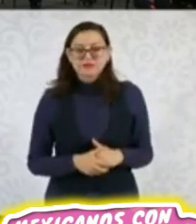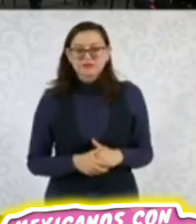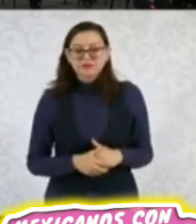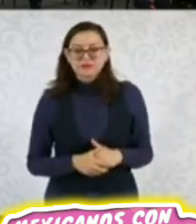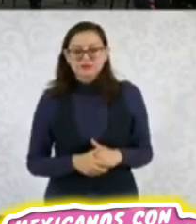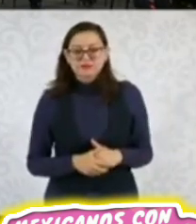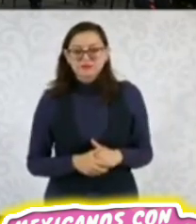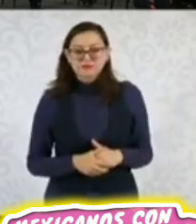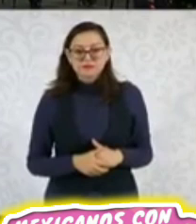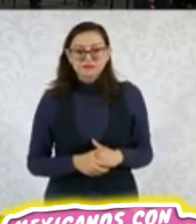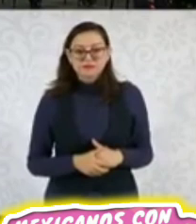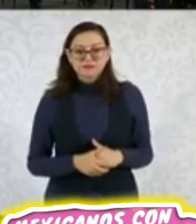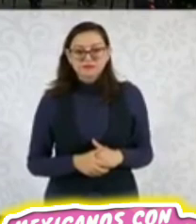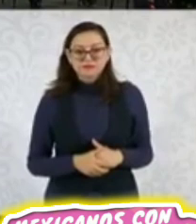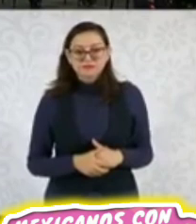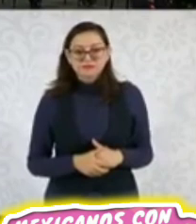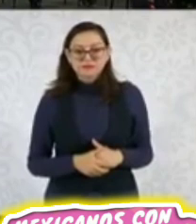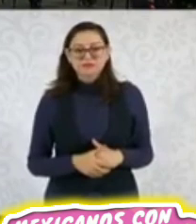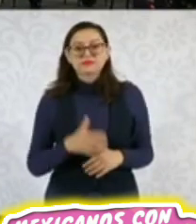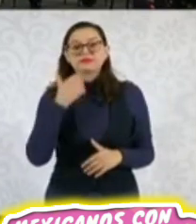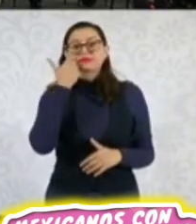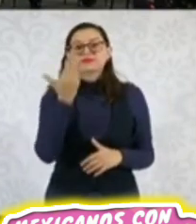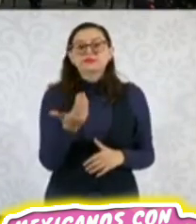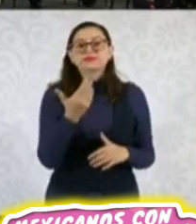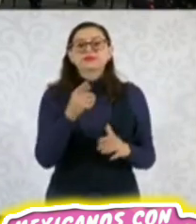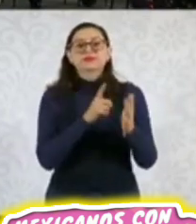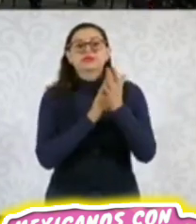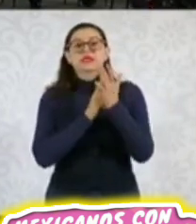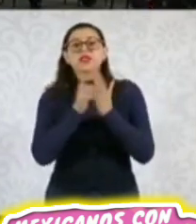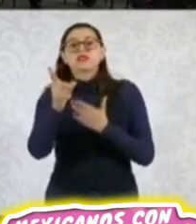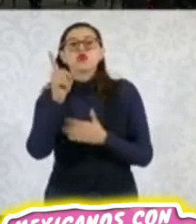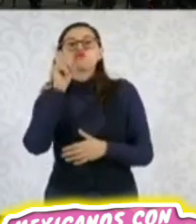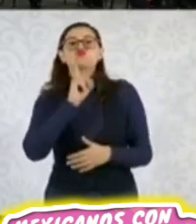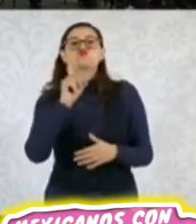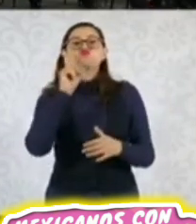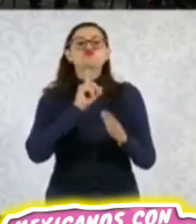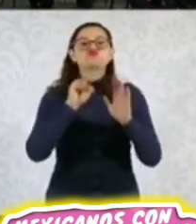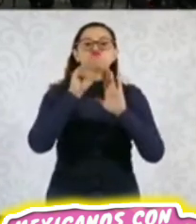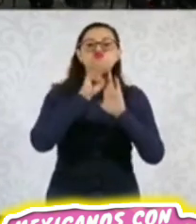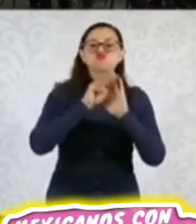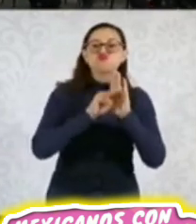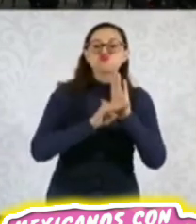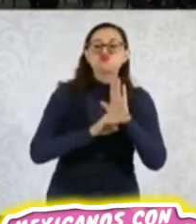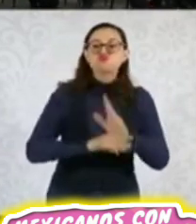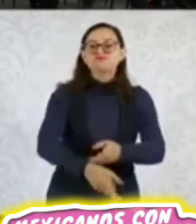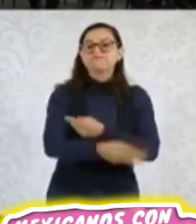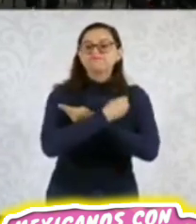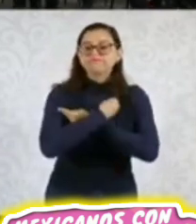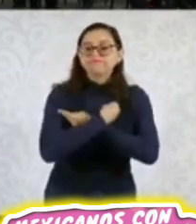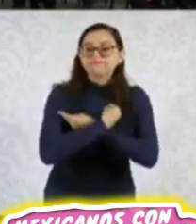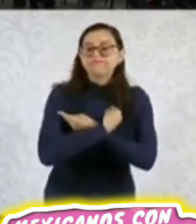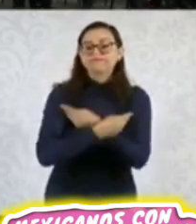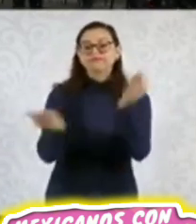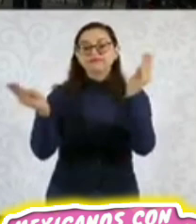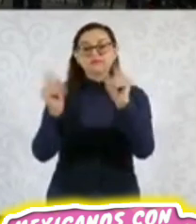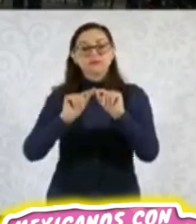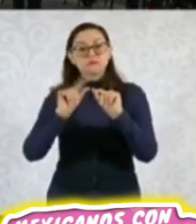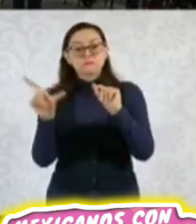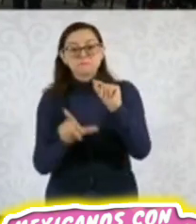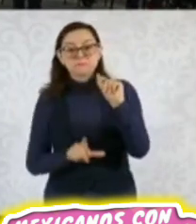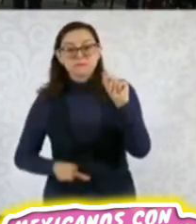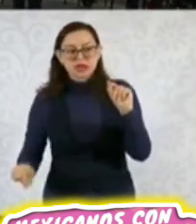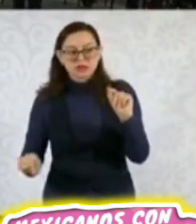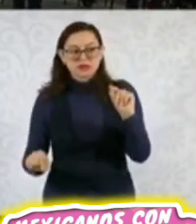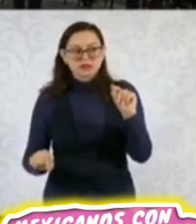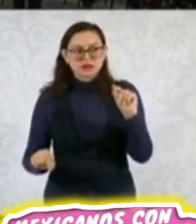Queremos repartir una cartilla de derechos de las mujeres a todas las mujeres mexicanas. De hecho, debería ser también